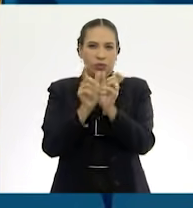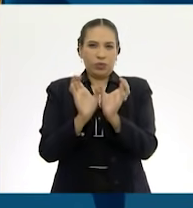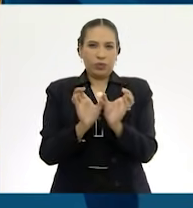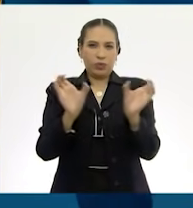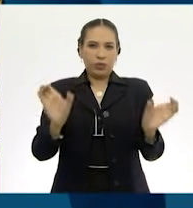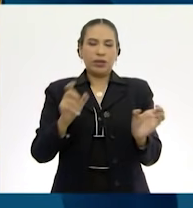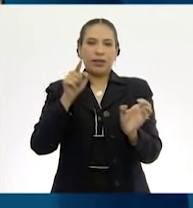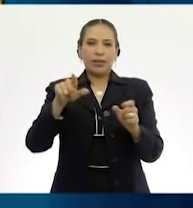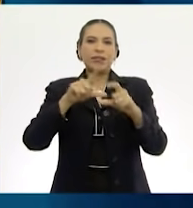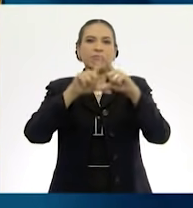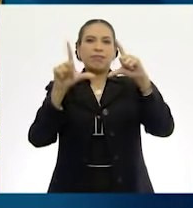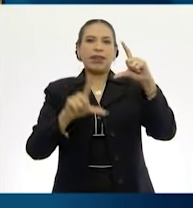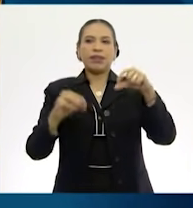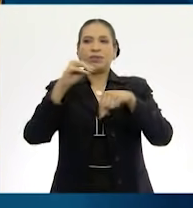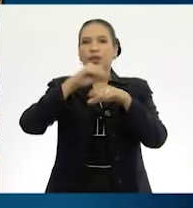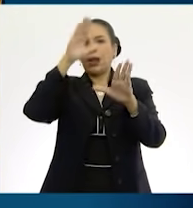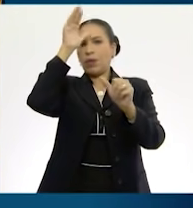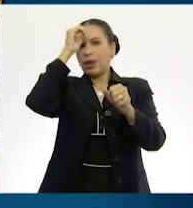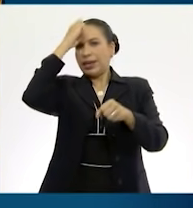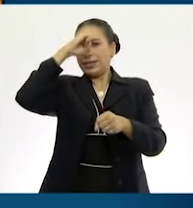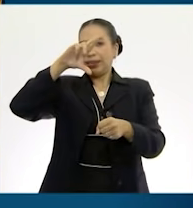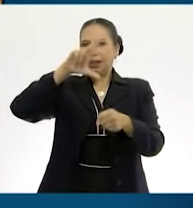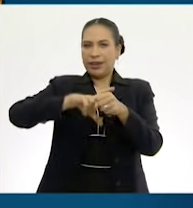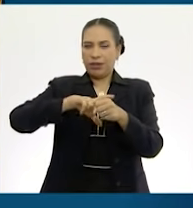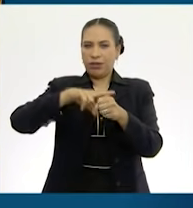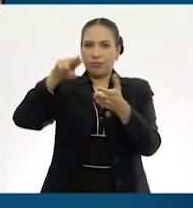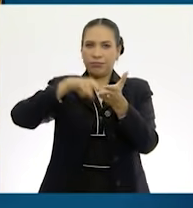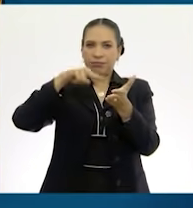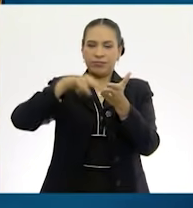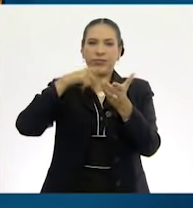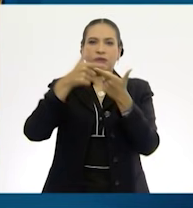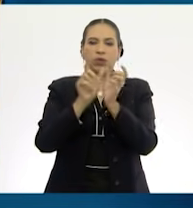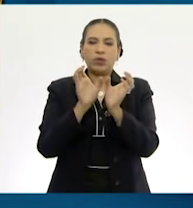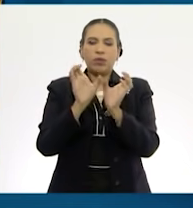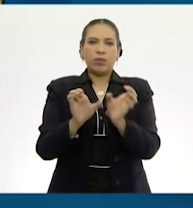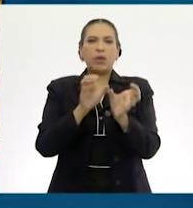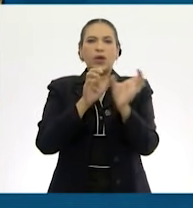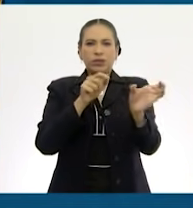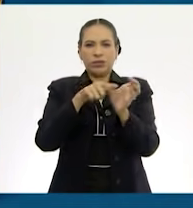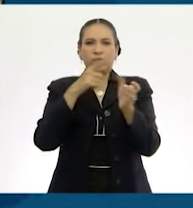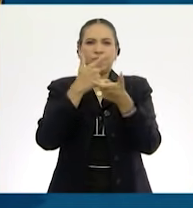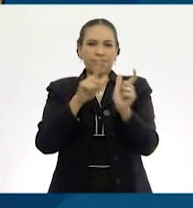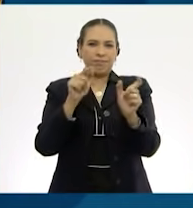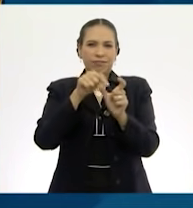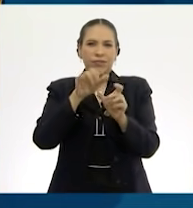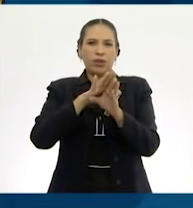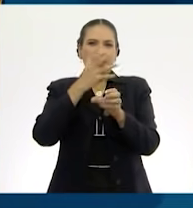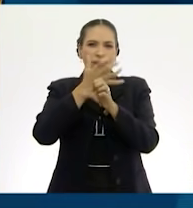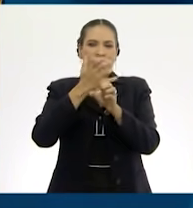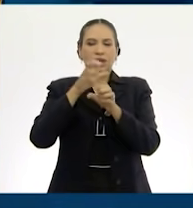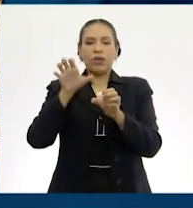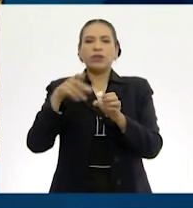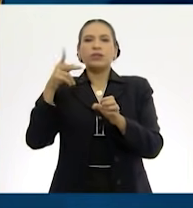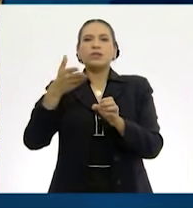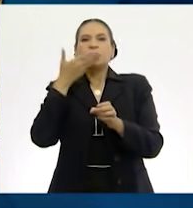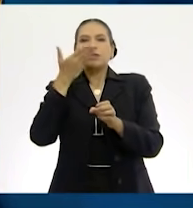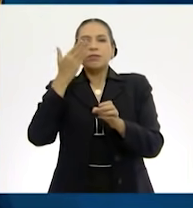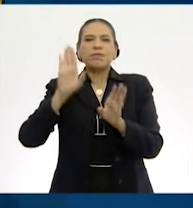comprometieron al país con acuerdos extranjeros. Los liberales con Estados Unidos y los conservadores con